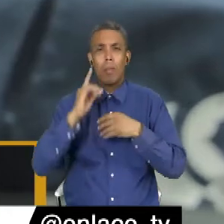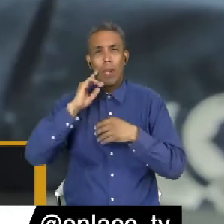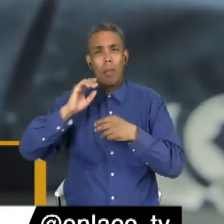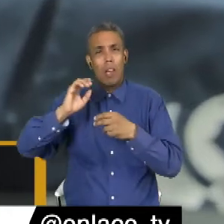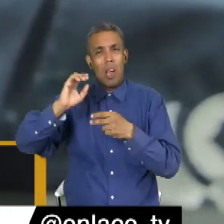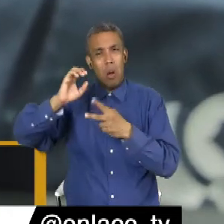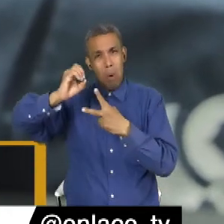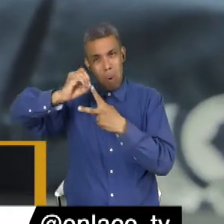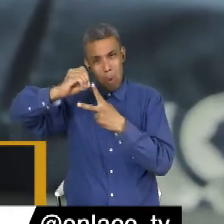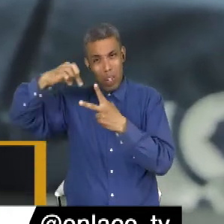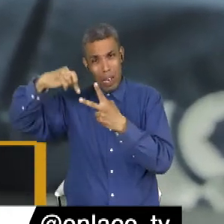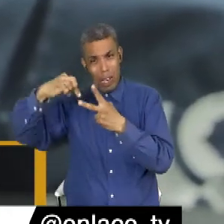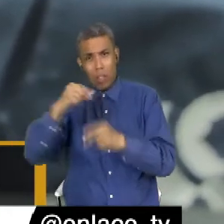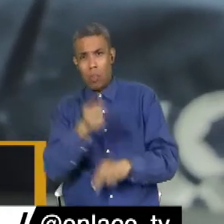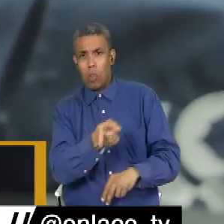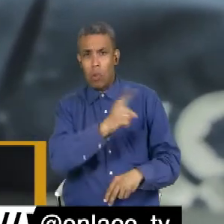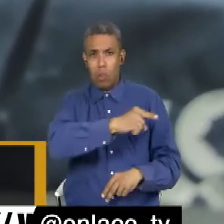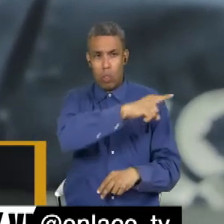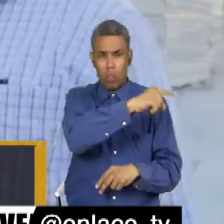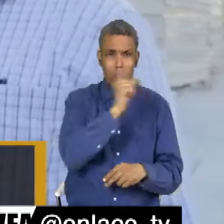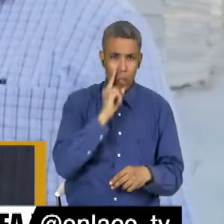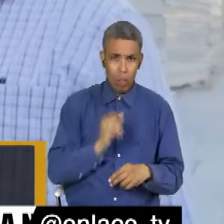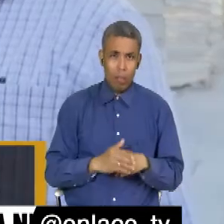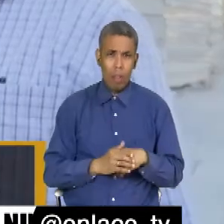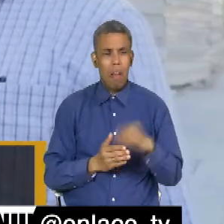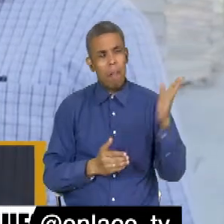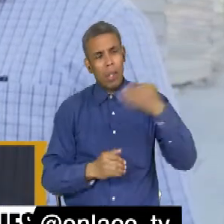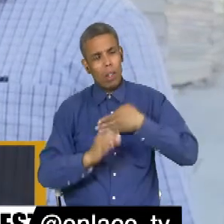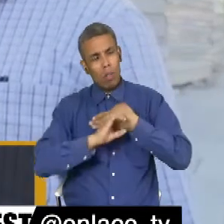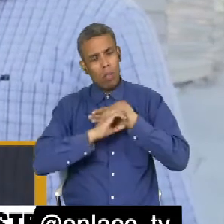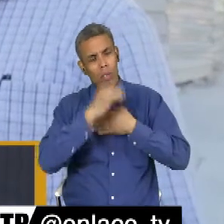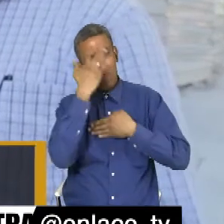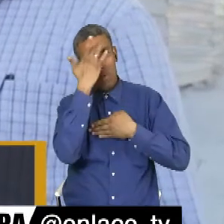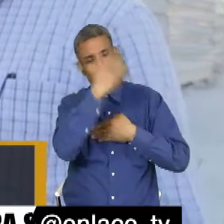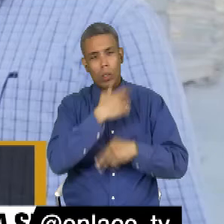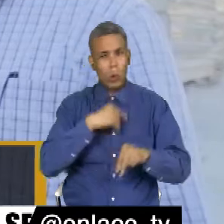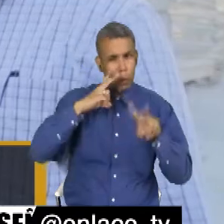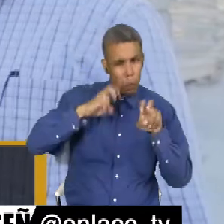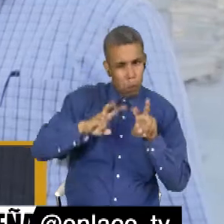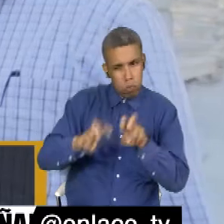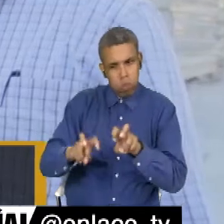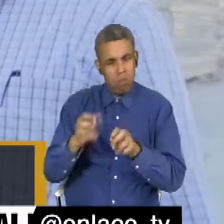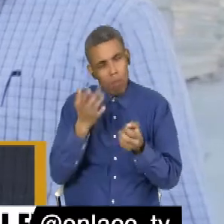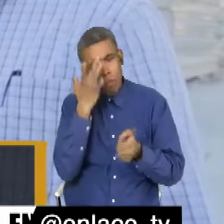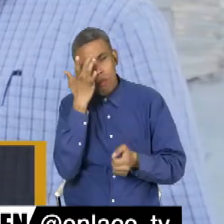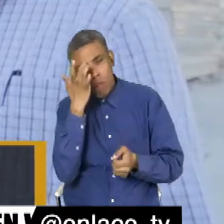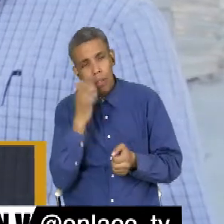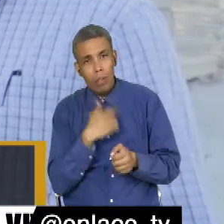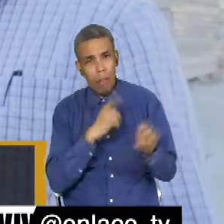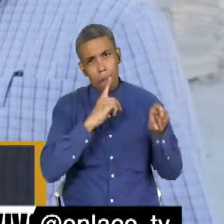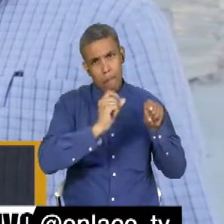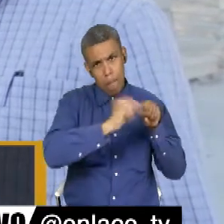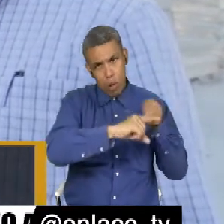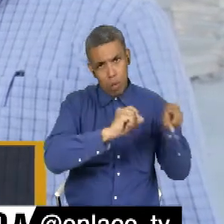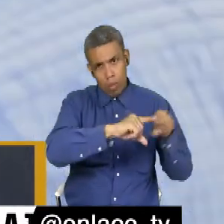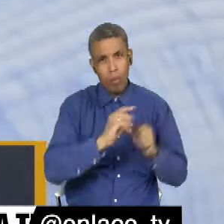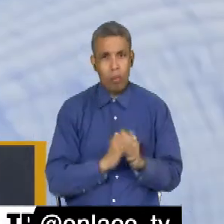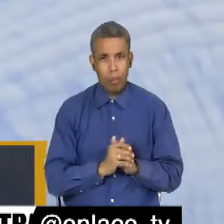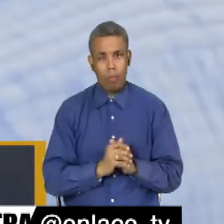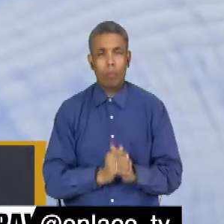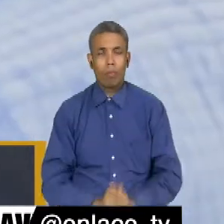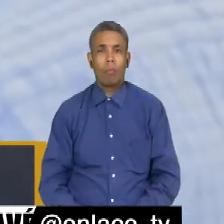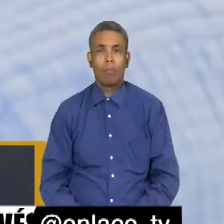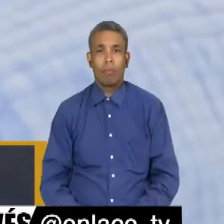comente cuáles son las actuaciones administrativas que están realizando y qué actuaciones van a realizar de ahora en adelante con respecto al incumplimiento en esta obra.